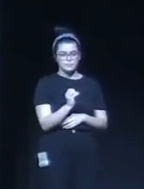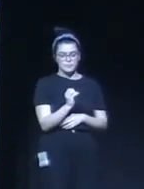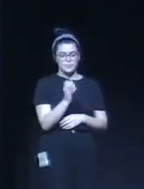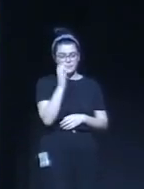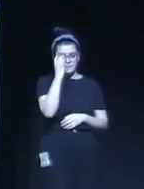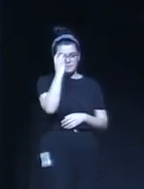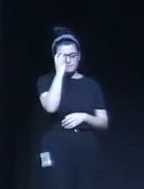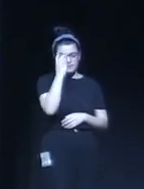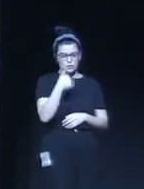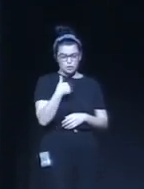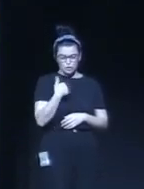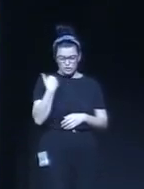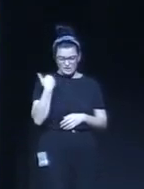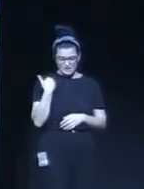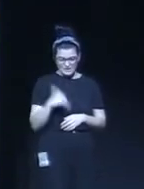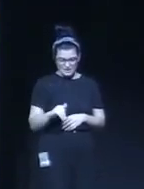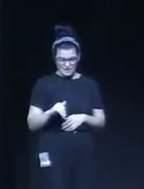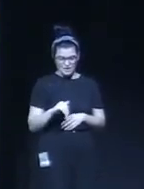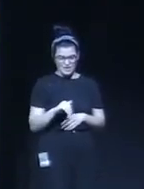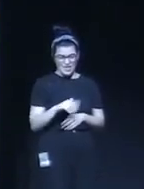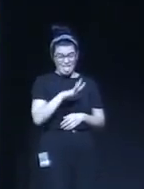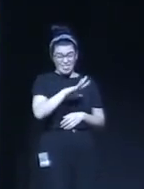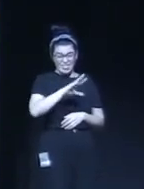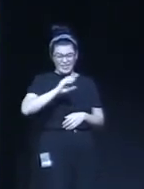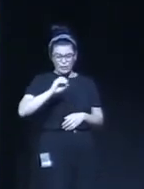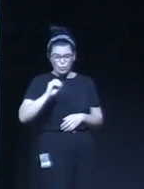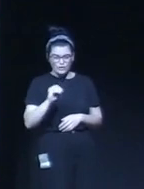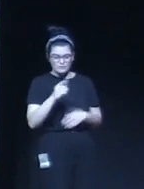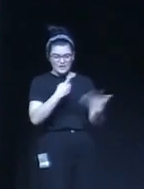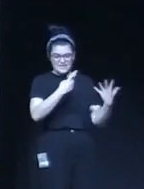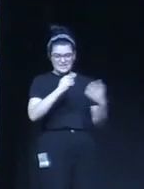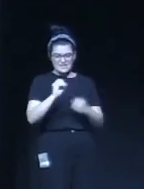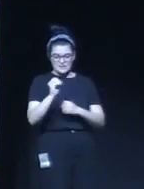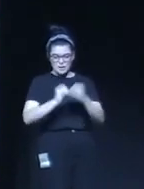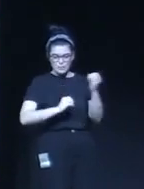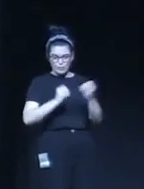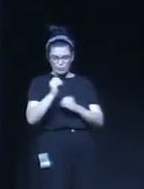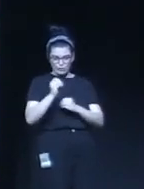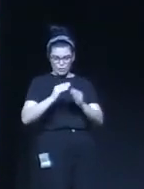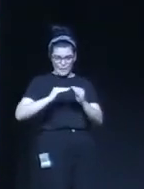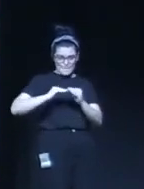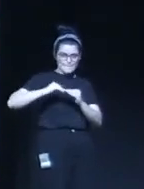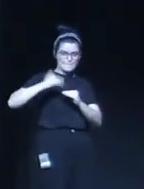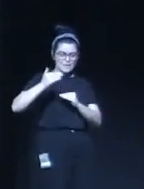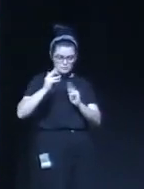Y nosotros llegamos a tener un 50, un 60% más de